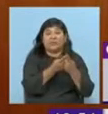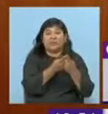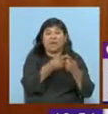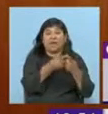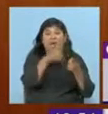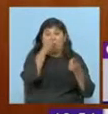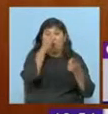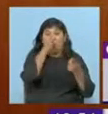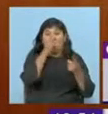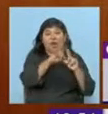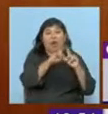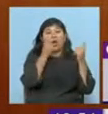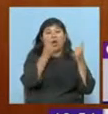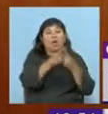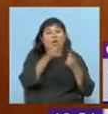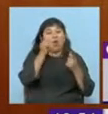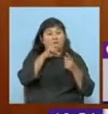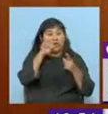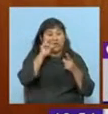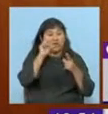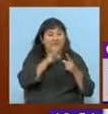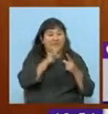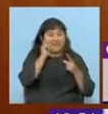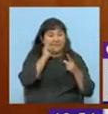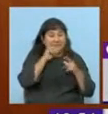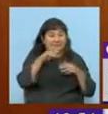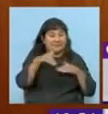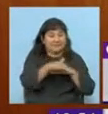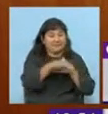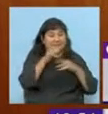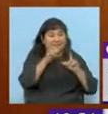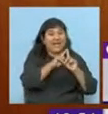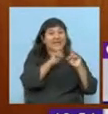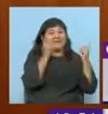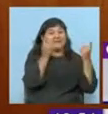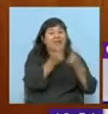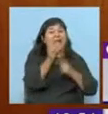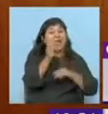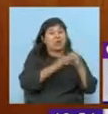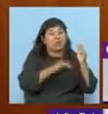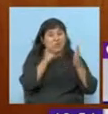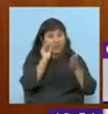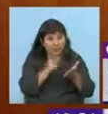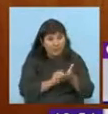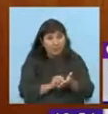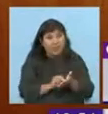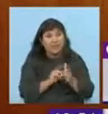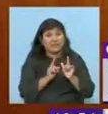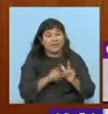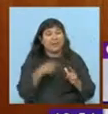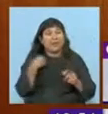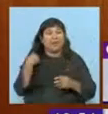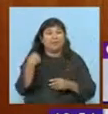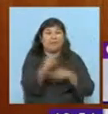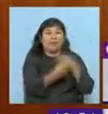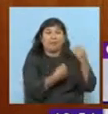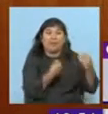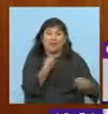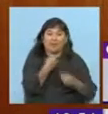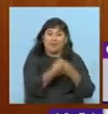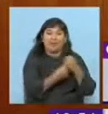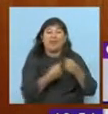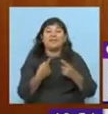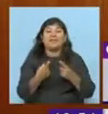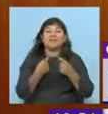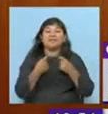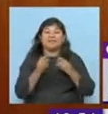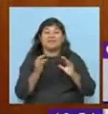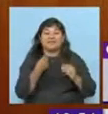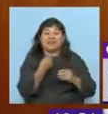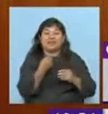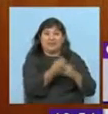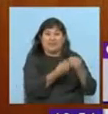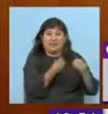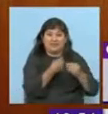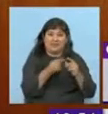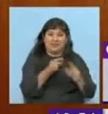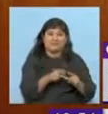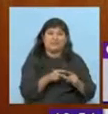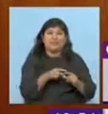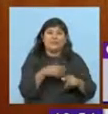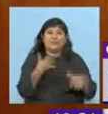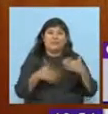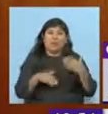Gorriti para alojar a aquellos procesados que urge ponerlos a disposición del